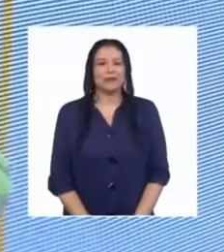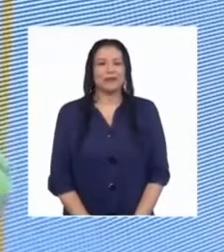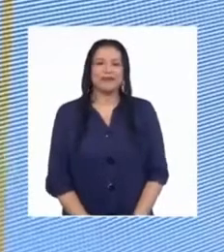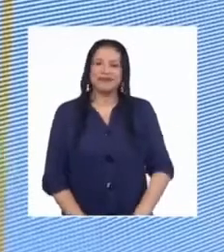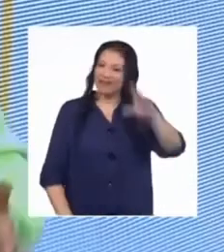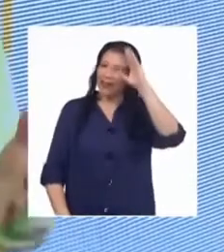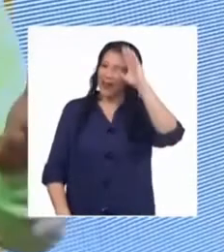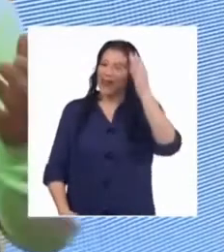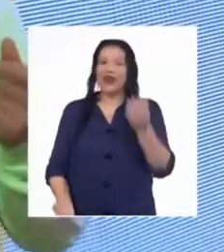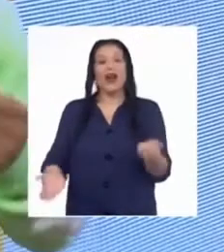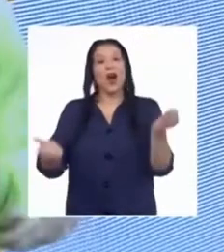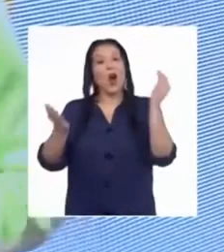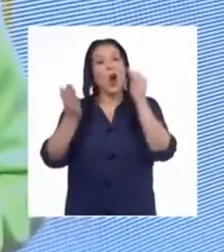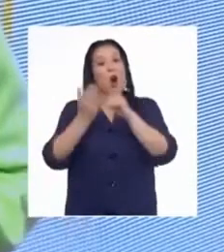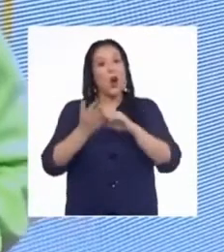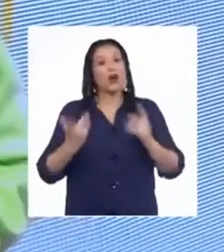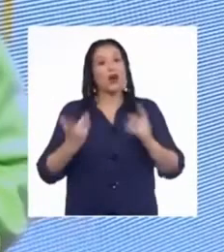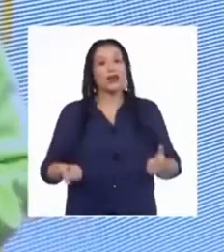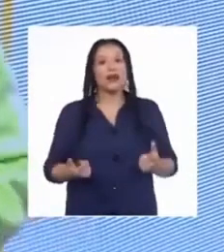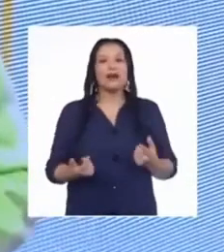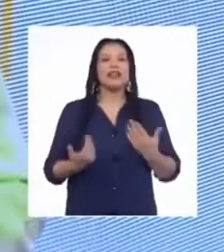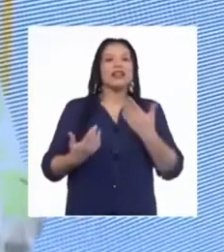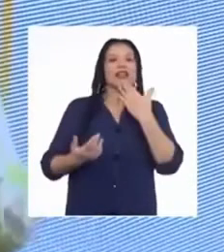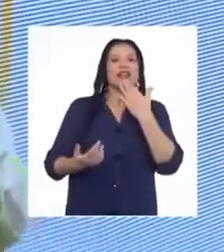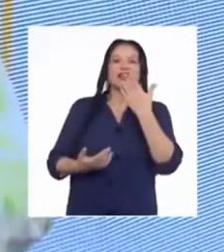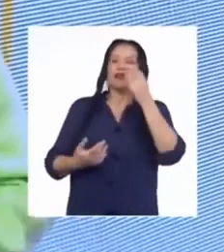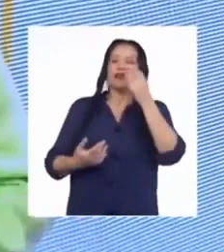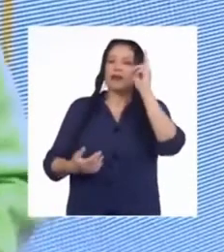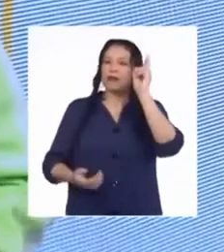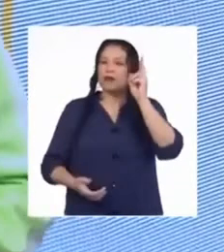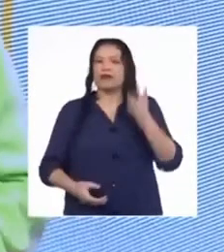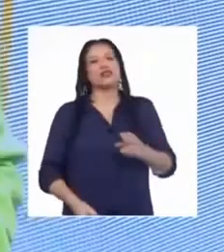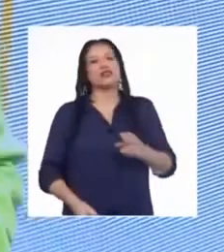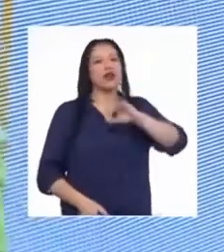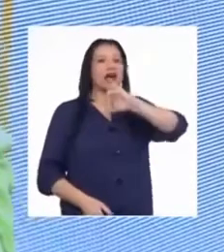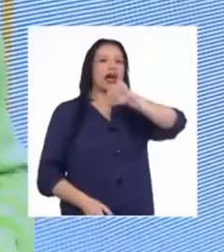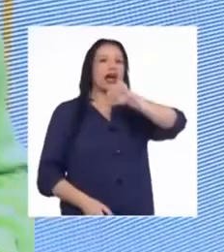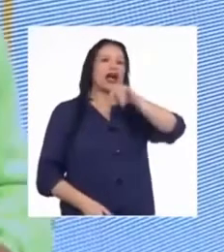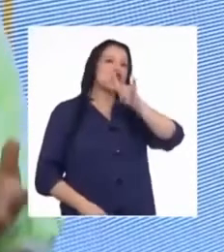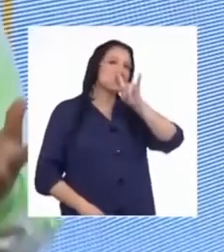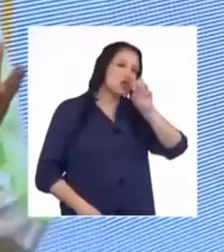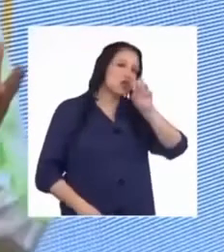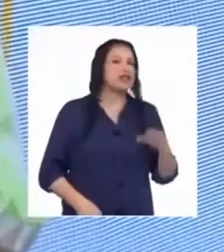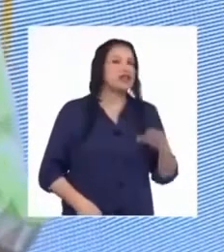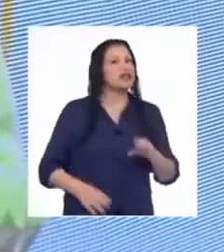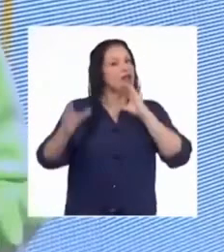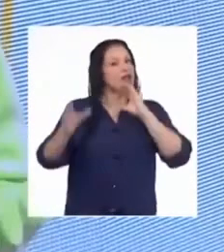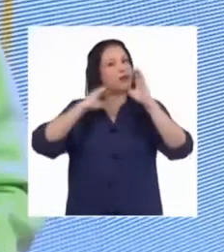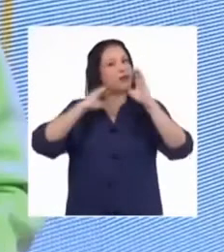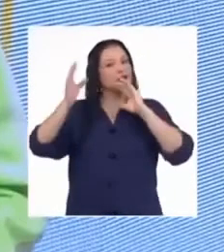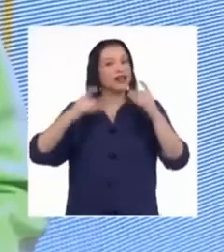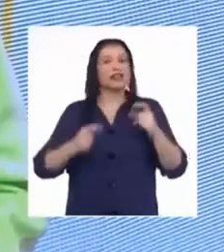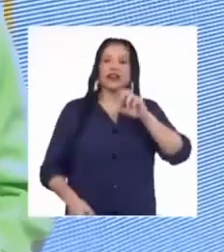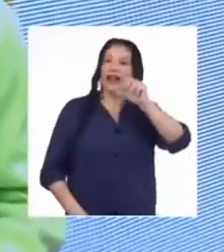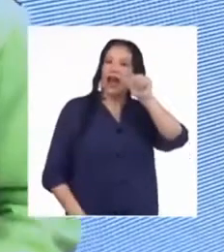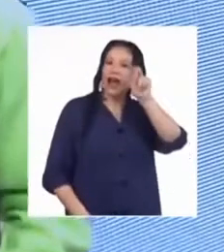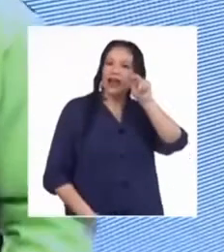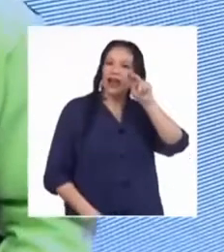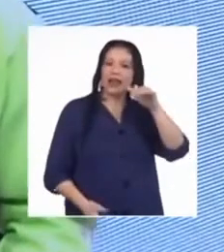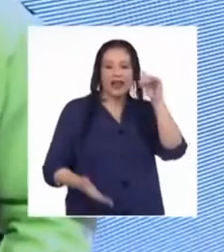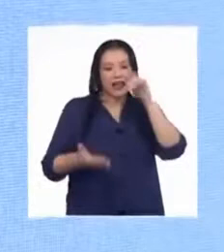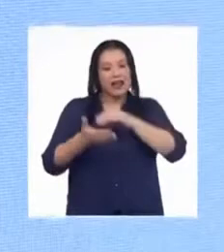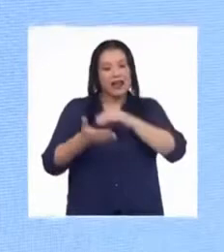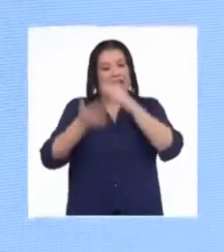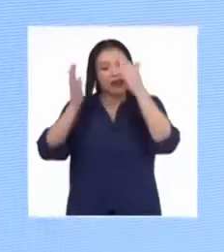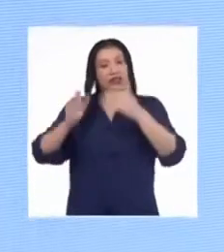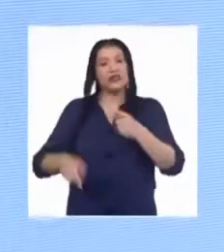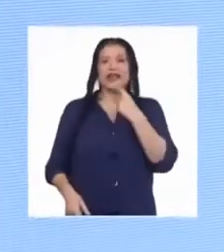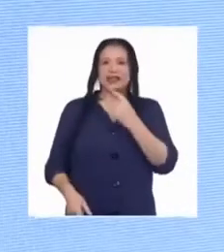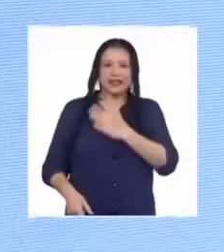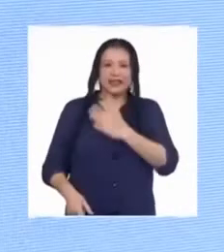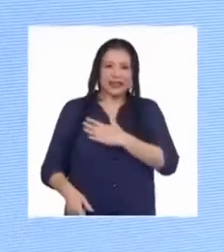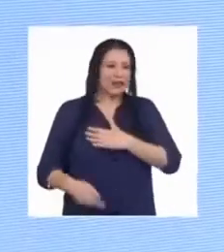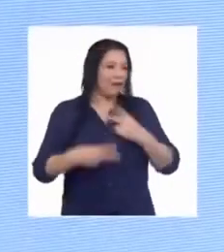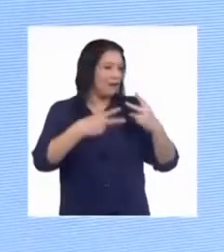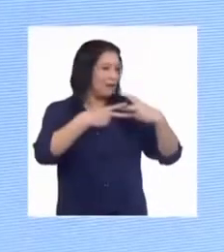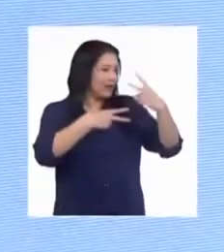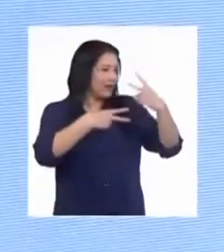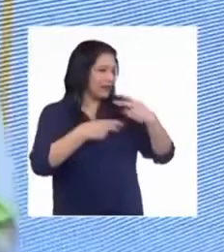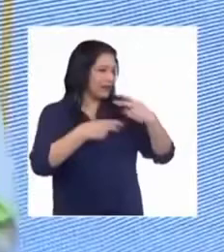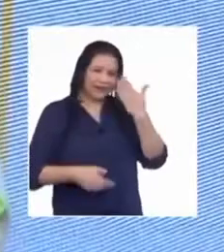Hola de nuevo, estamos con la profesora Yulisa de Comunicación y Analí, alumna de quinto de secundaria y vecina de nuestra querida